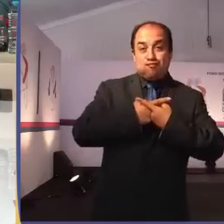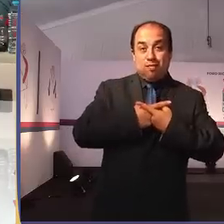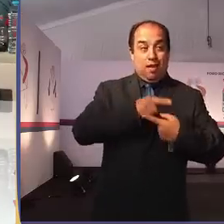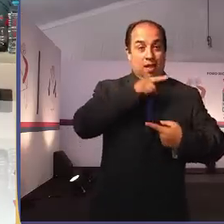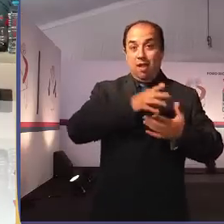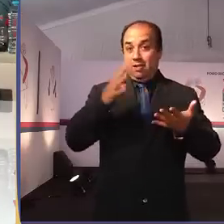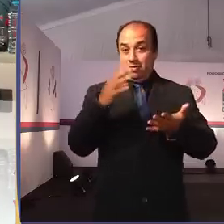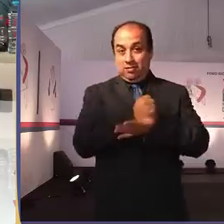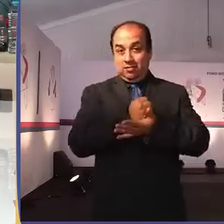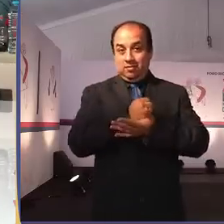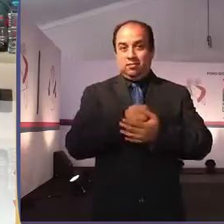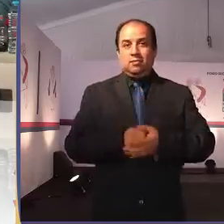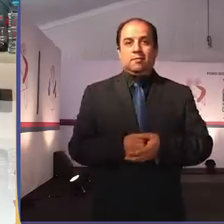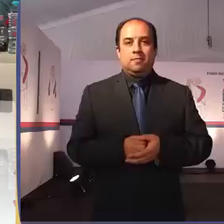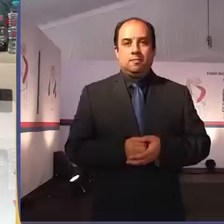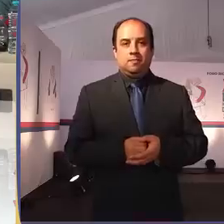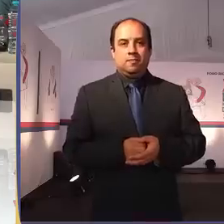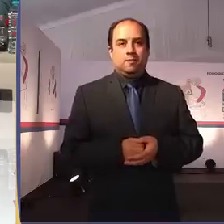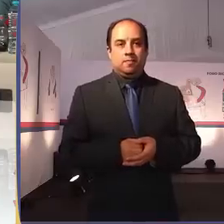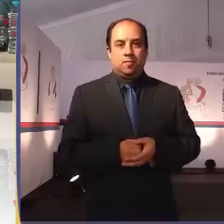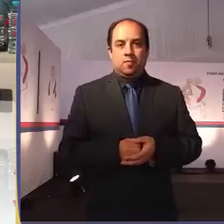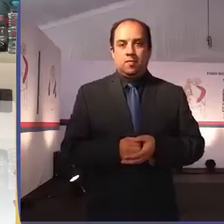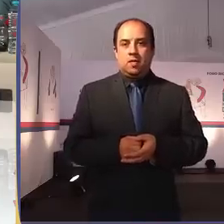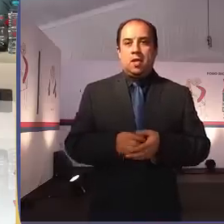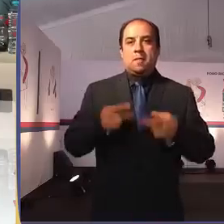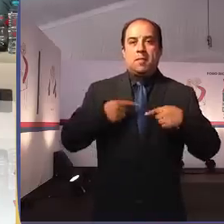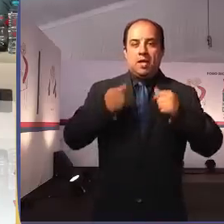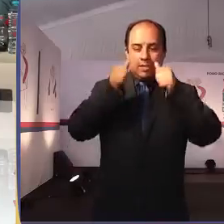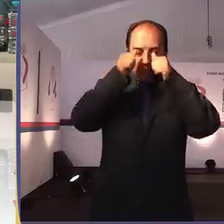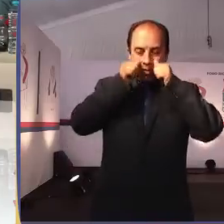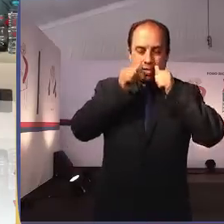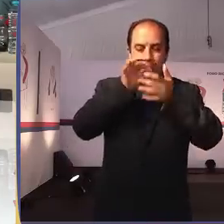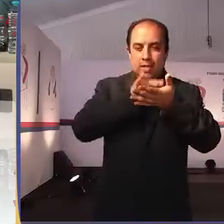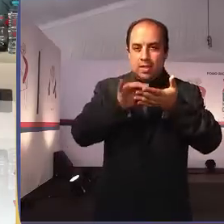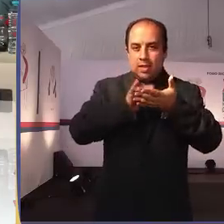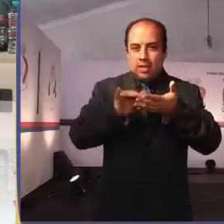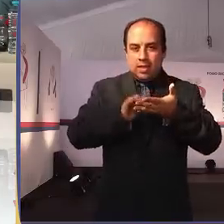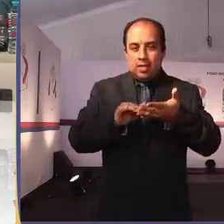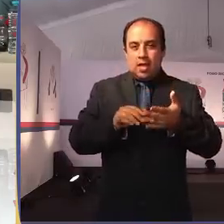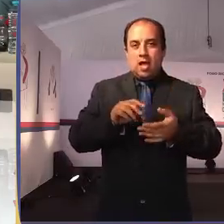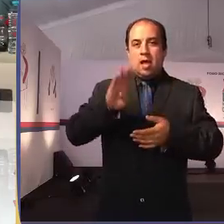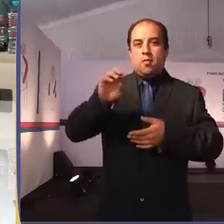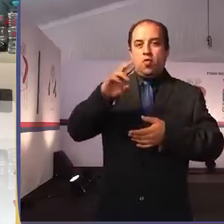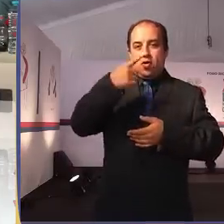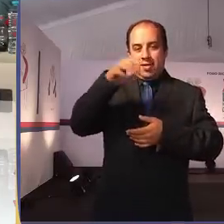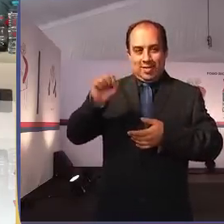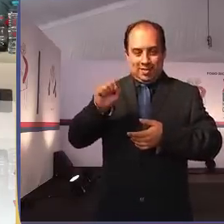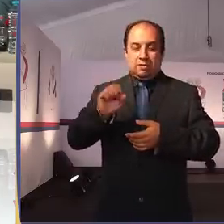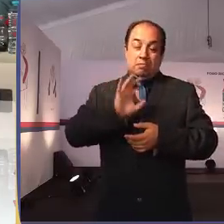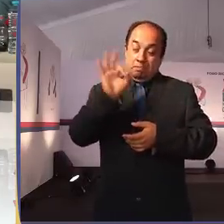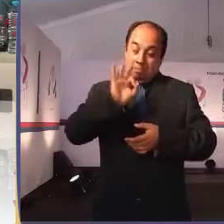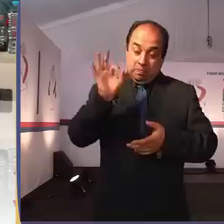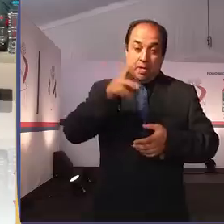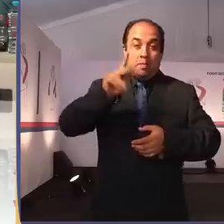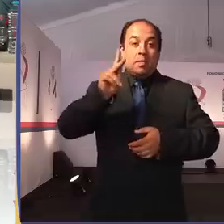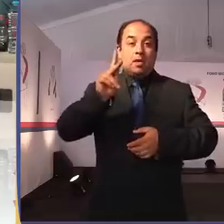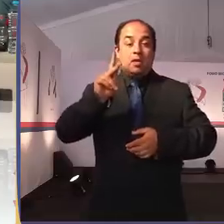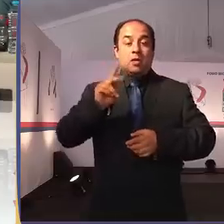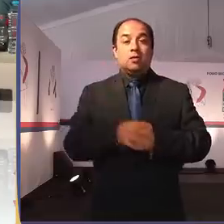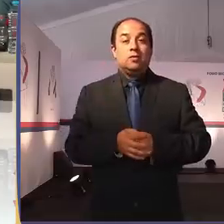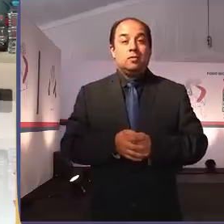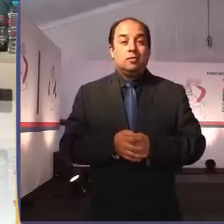es que no hay de otra, mira. Los que estén ciegos por haber leído a Borges, pues chance. Pero los que